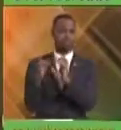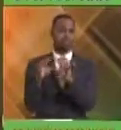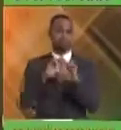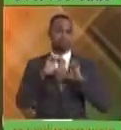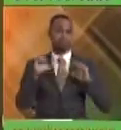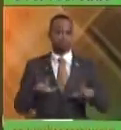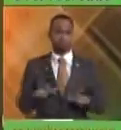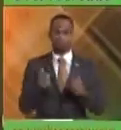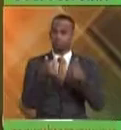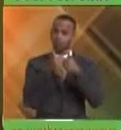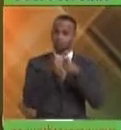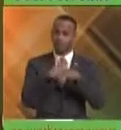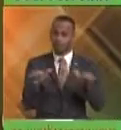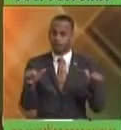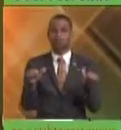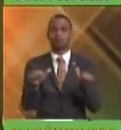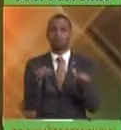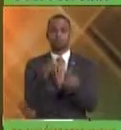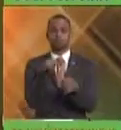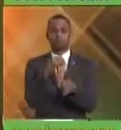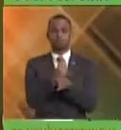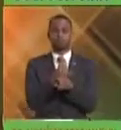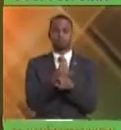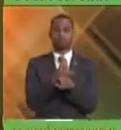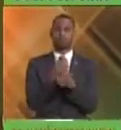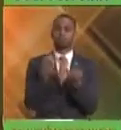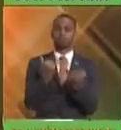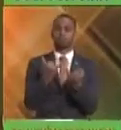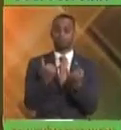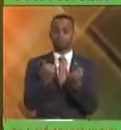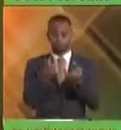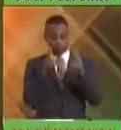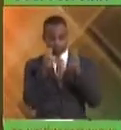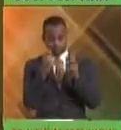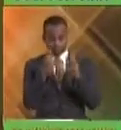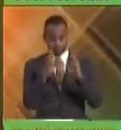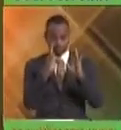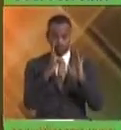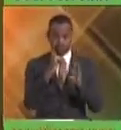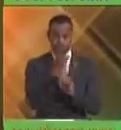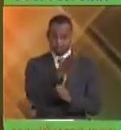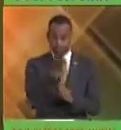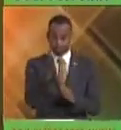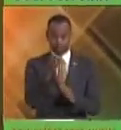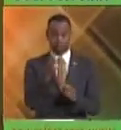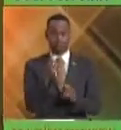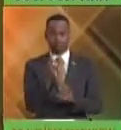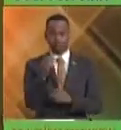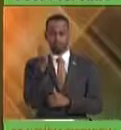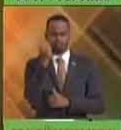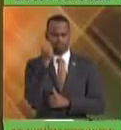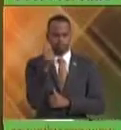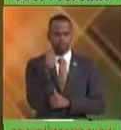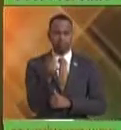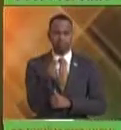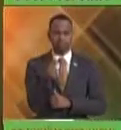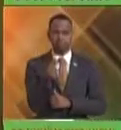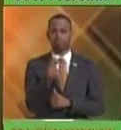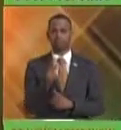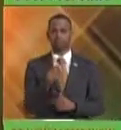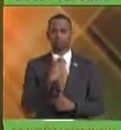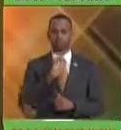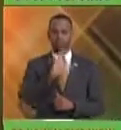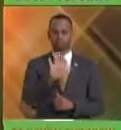cualquier institución que ahora nos esté escuchando o persona que nos esté escuchando que entienda que en su